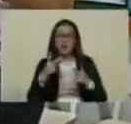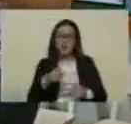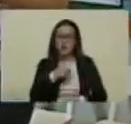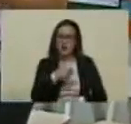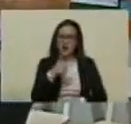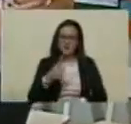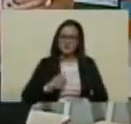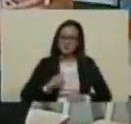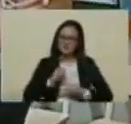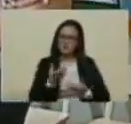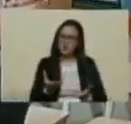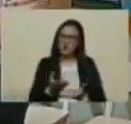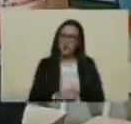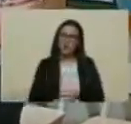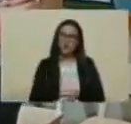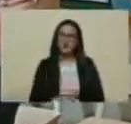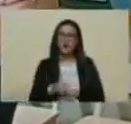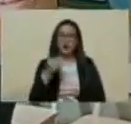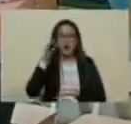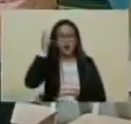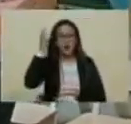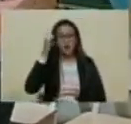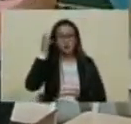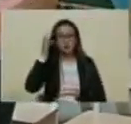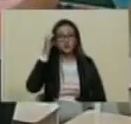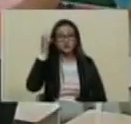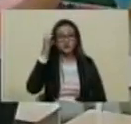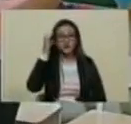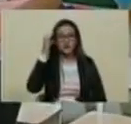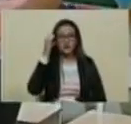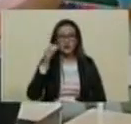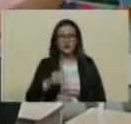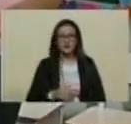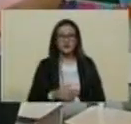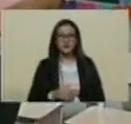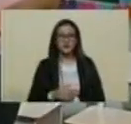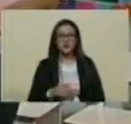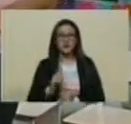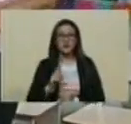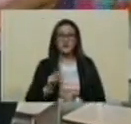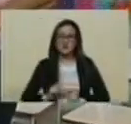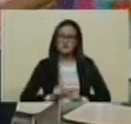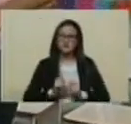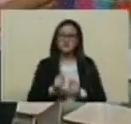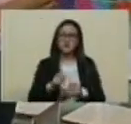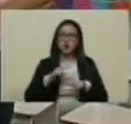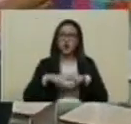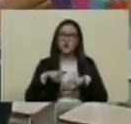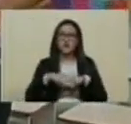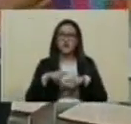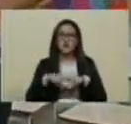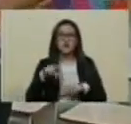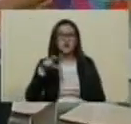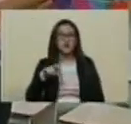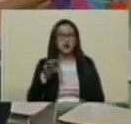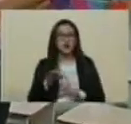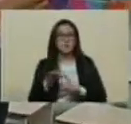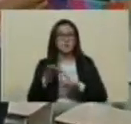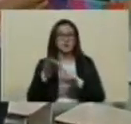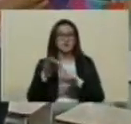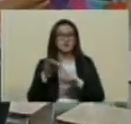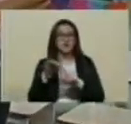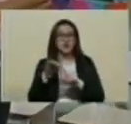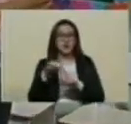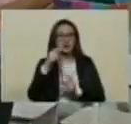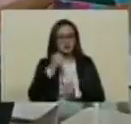hemos dado y que está consciente de lo que tiene que entregar, porque estos niños con necesidades especiales